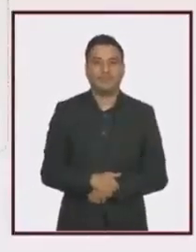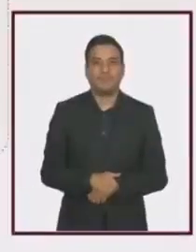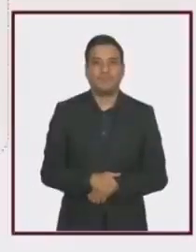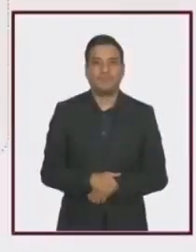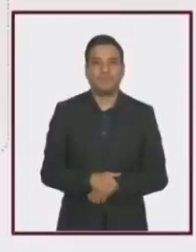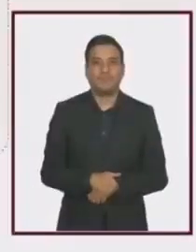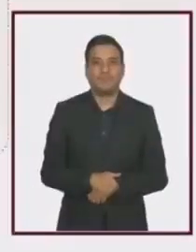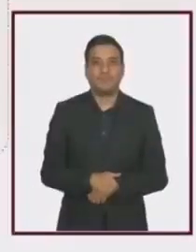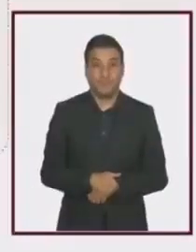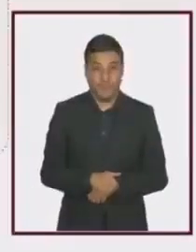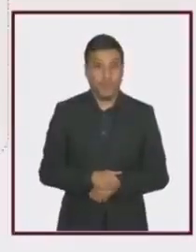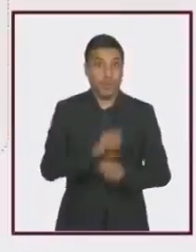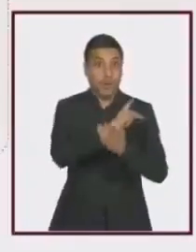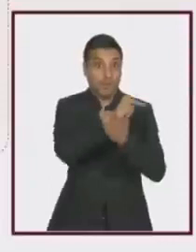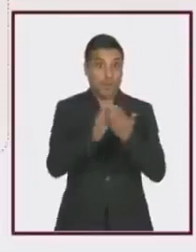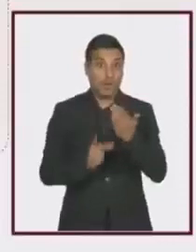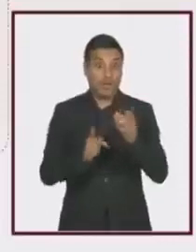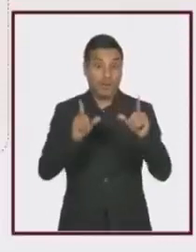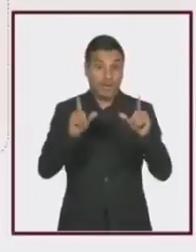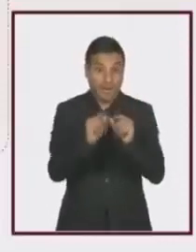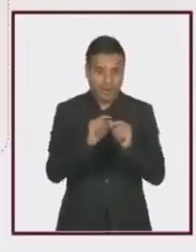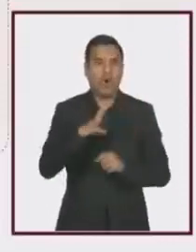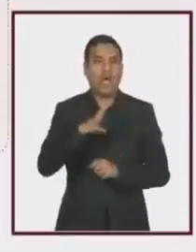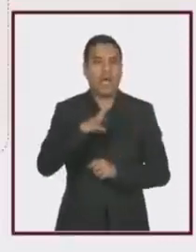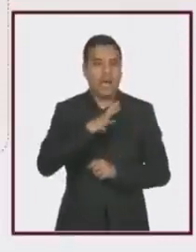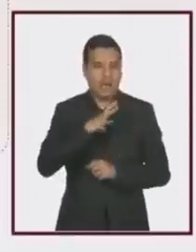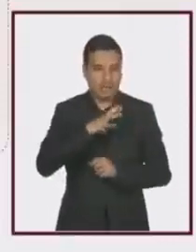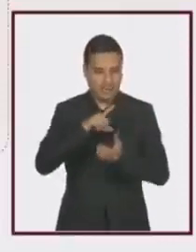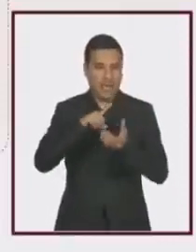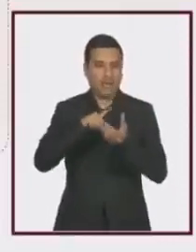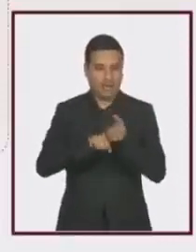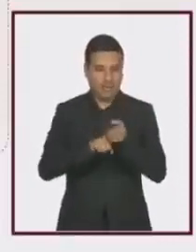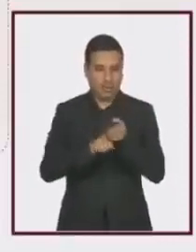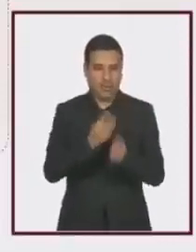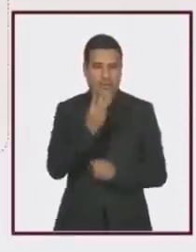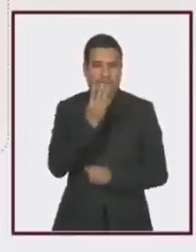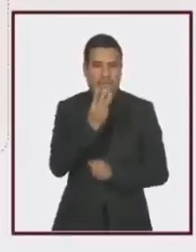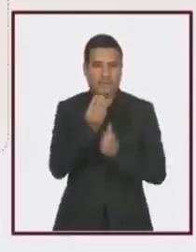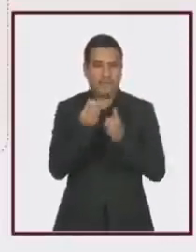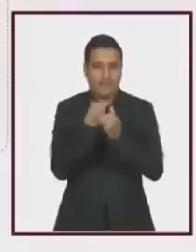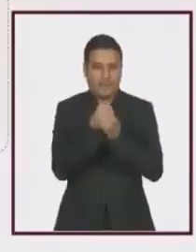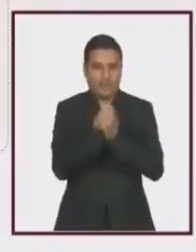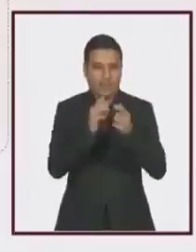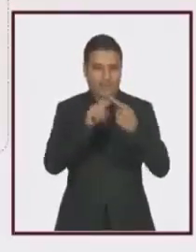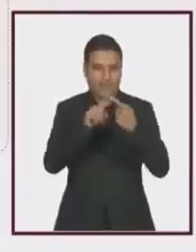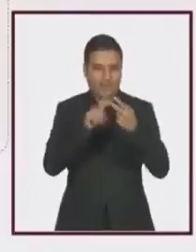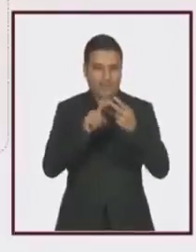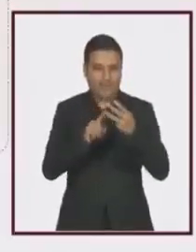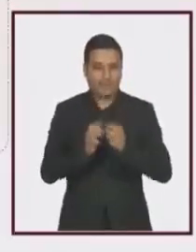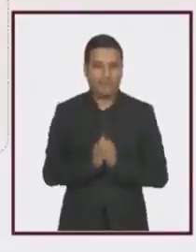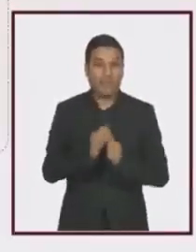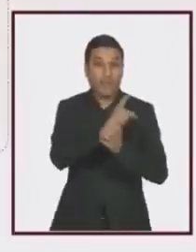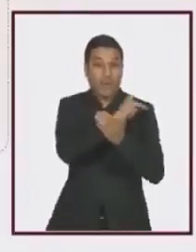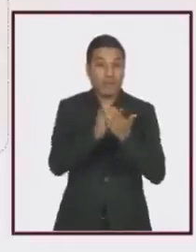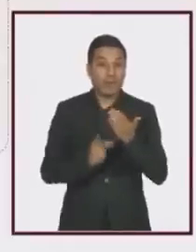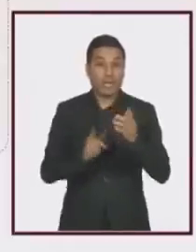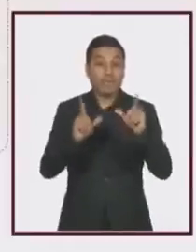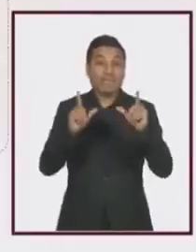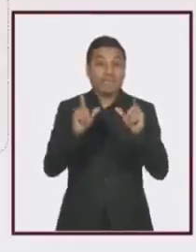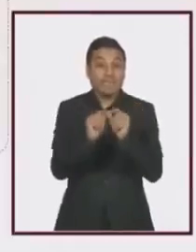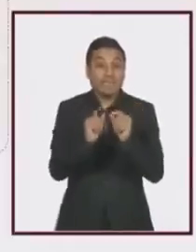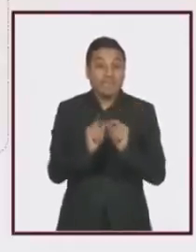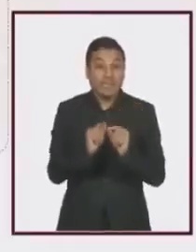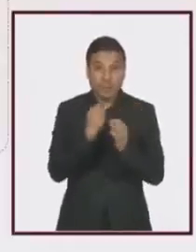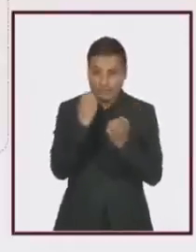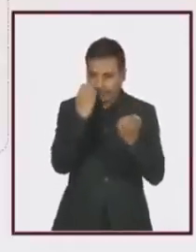tipos de contenidos. Ustedes podrán, una vez analizado el programa sintético, qué contenidos